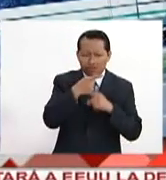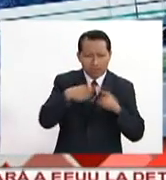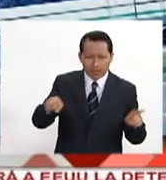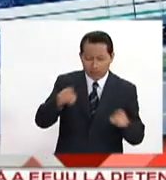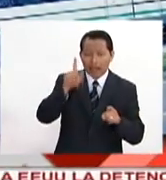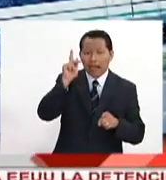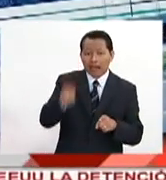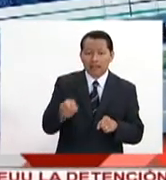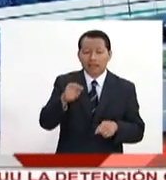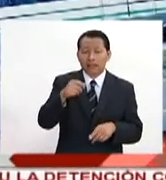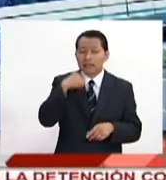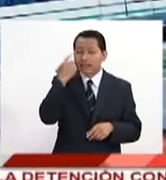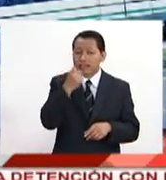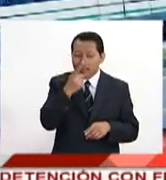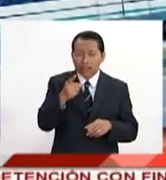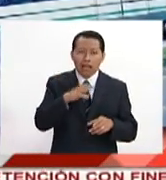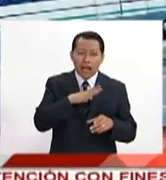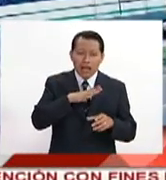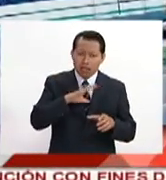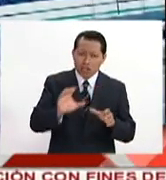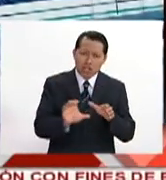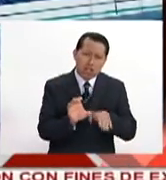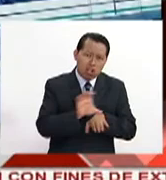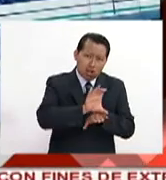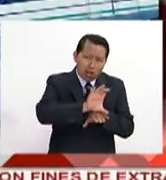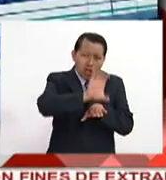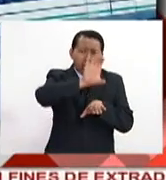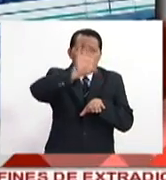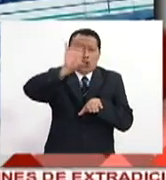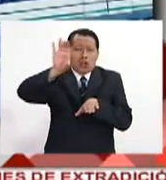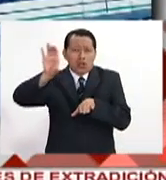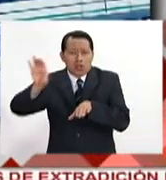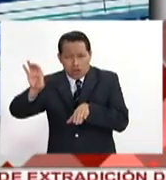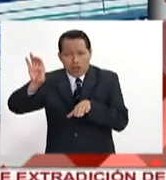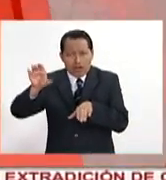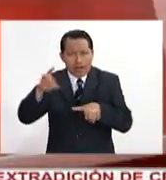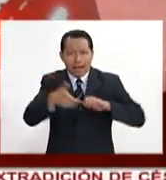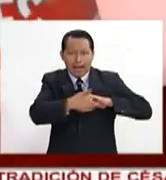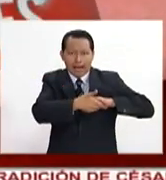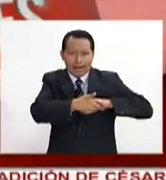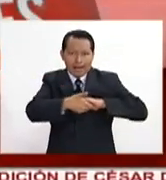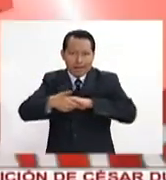indicó que esto se trata de una maniobra de carga normal del tren a un tractocamión.